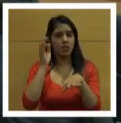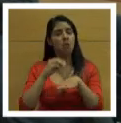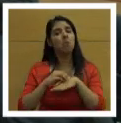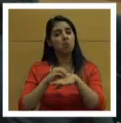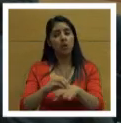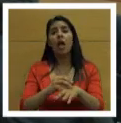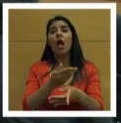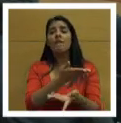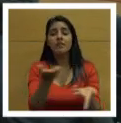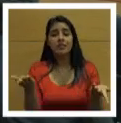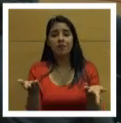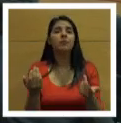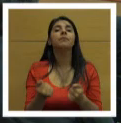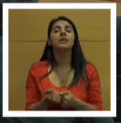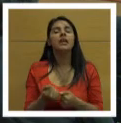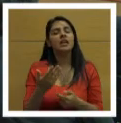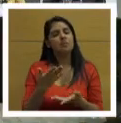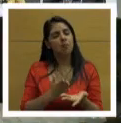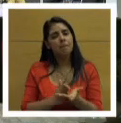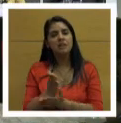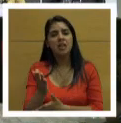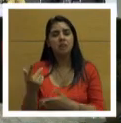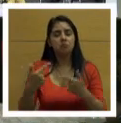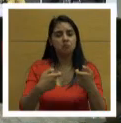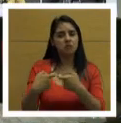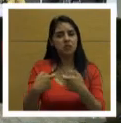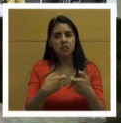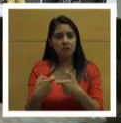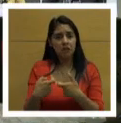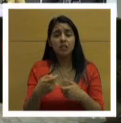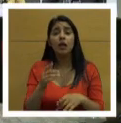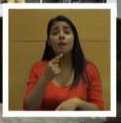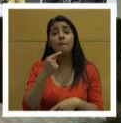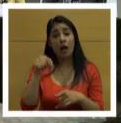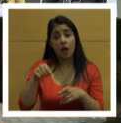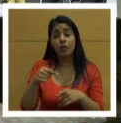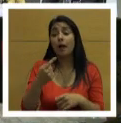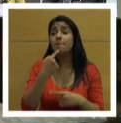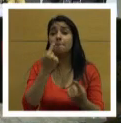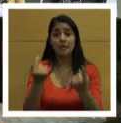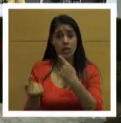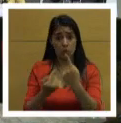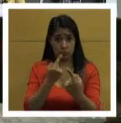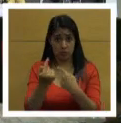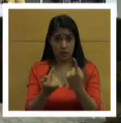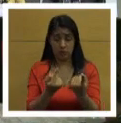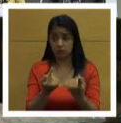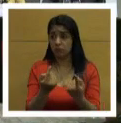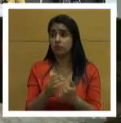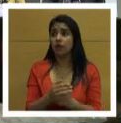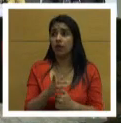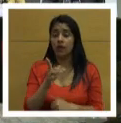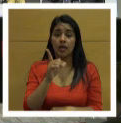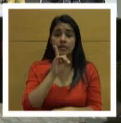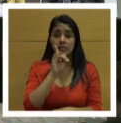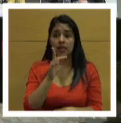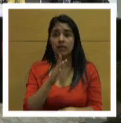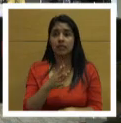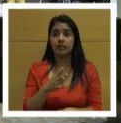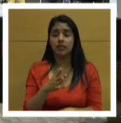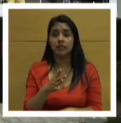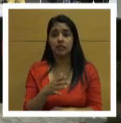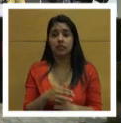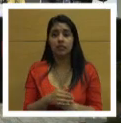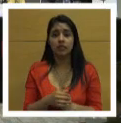un espacio de debate y discusión. Para ello, se abrirá una ronda de preguntas. aquí el de los presentes que manifieste interés